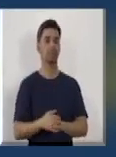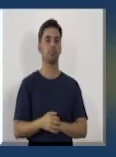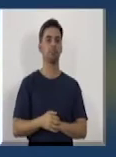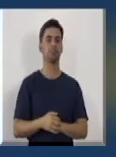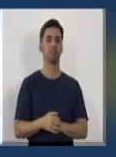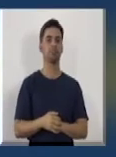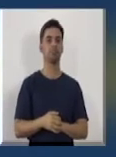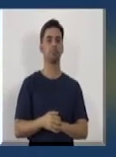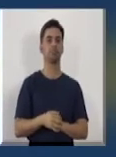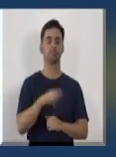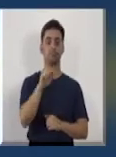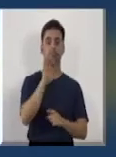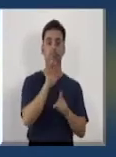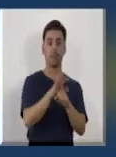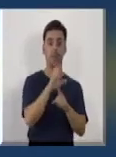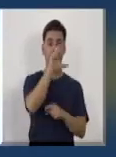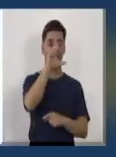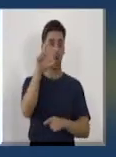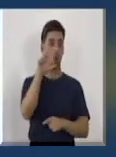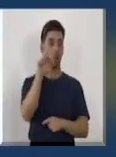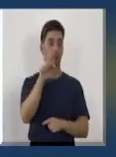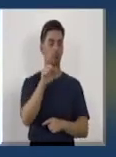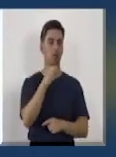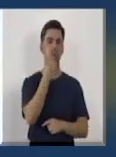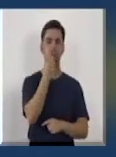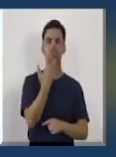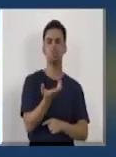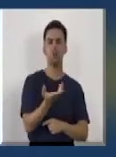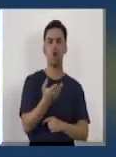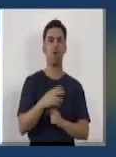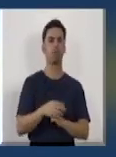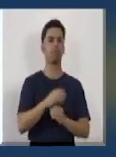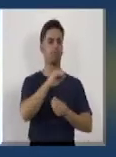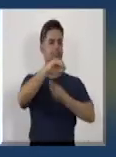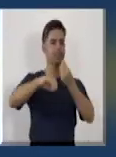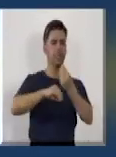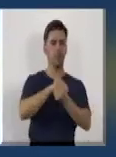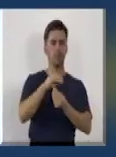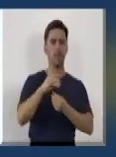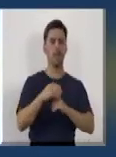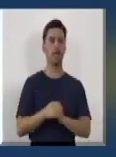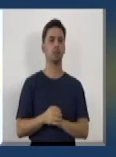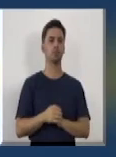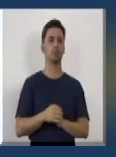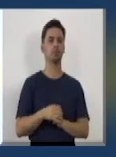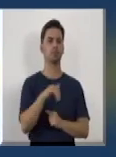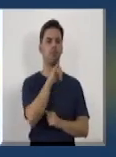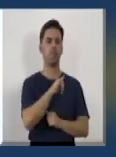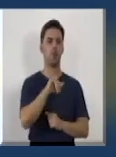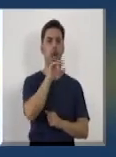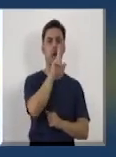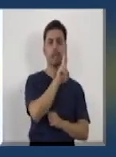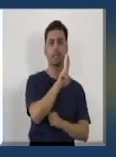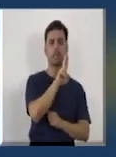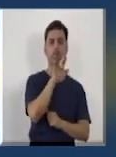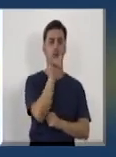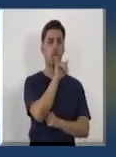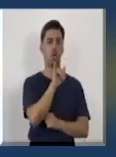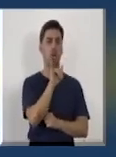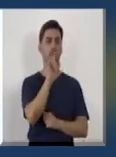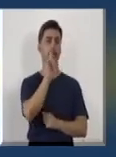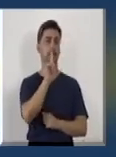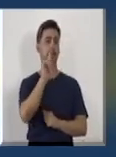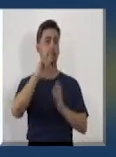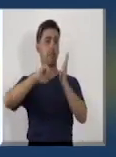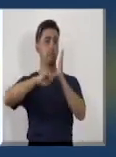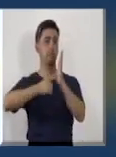a partir de esta ecuación, yo puedo decir entonces, despejando, que la tensión va a ser igual a la intensidad por la resistencia,